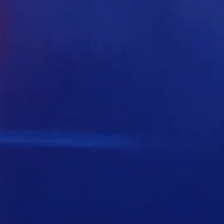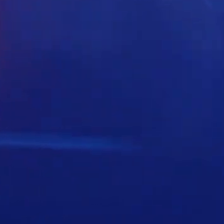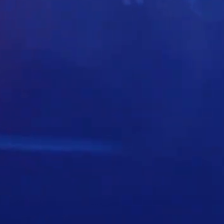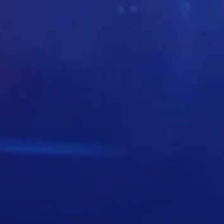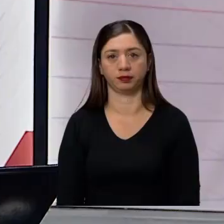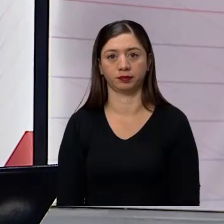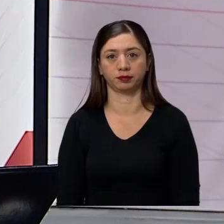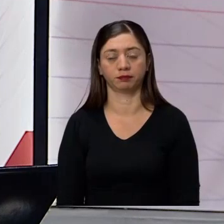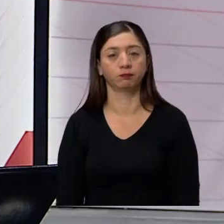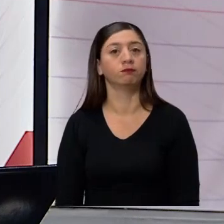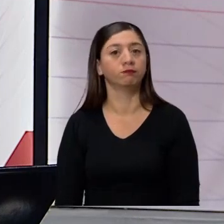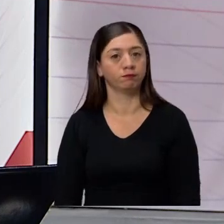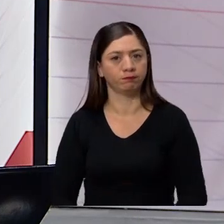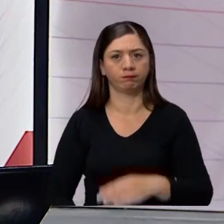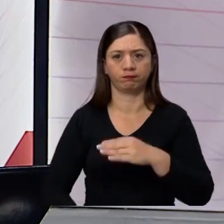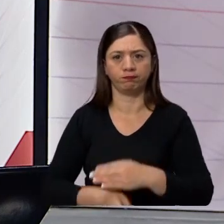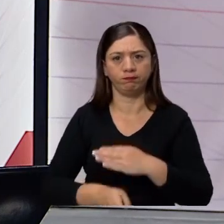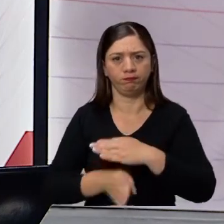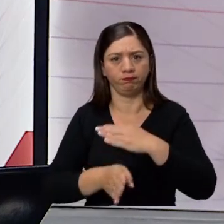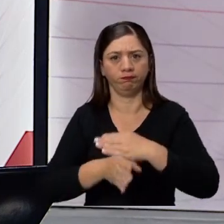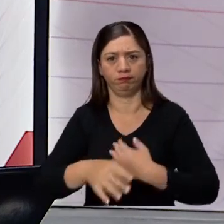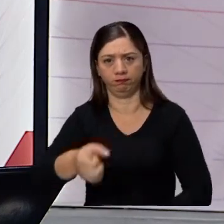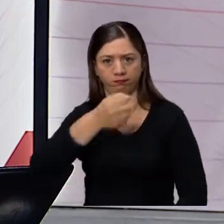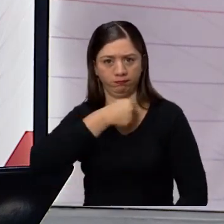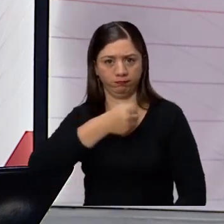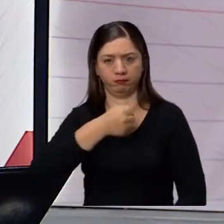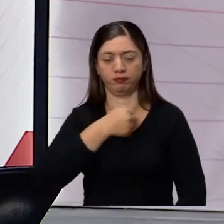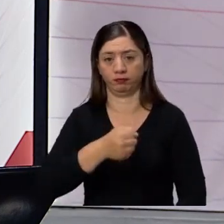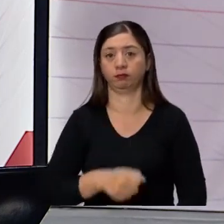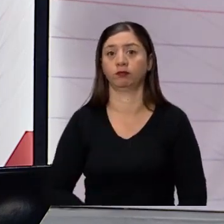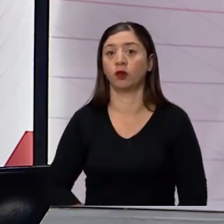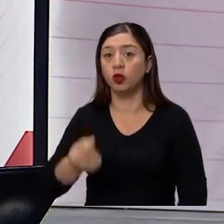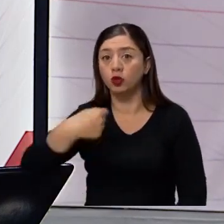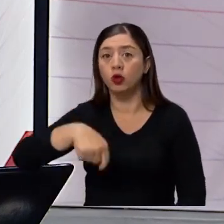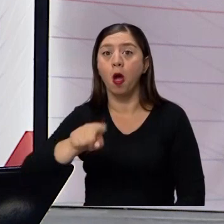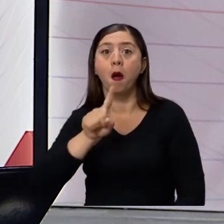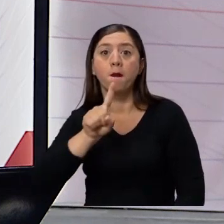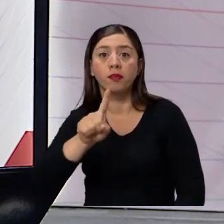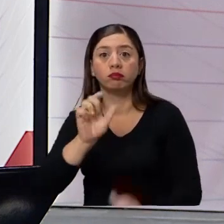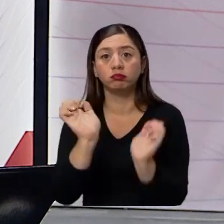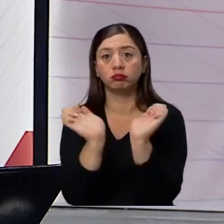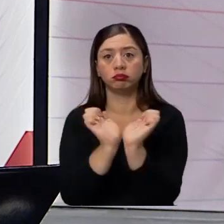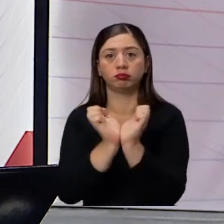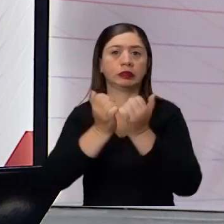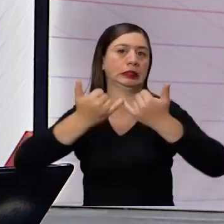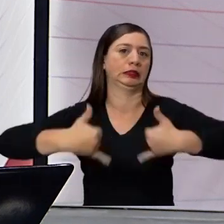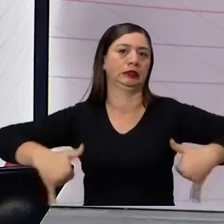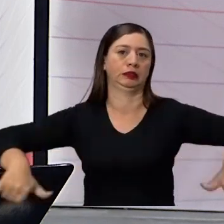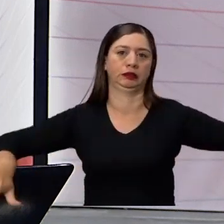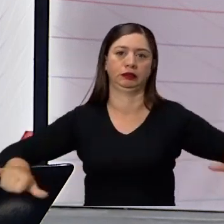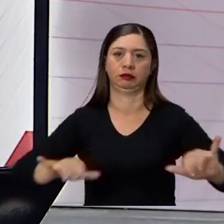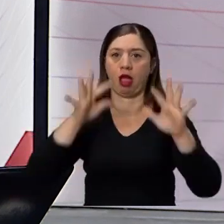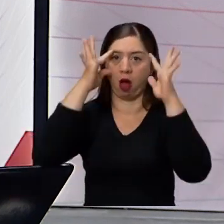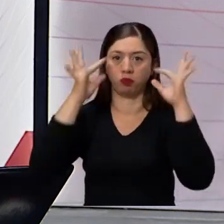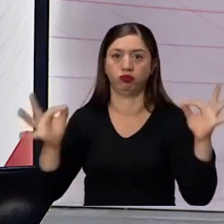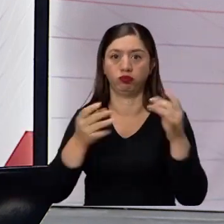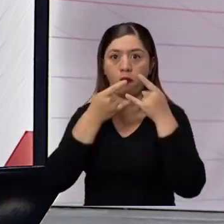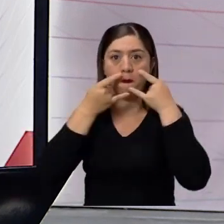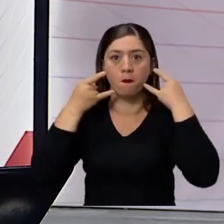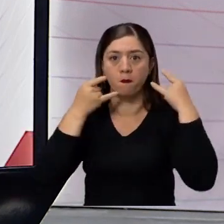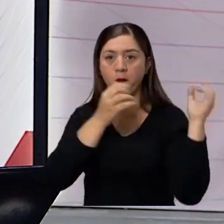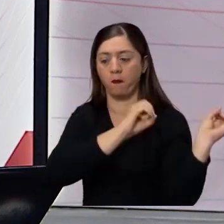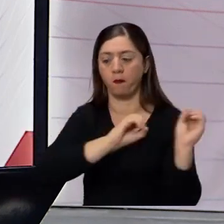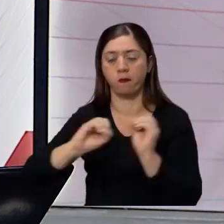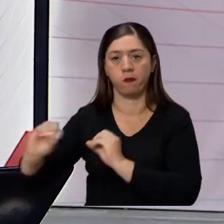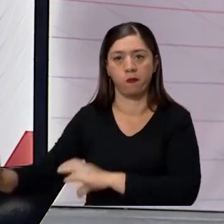Y avanzamos con el desarrollo de estas y otras noticias. A partir del próximo 1 de mayo se levantará la medida del uso obligatorio del